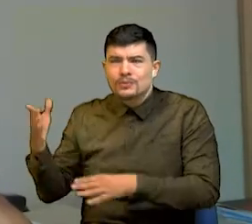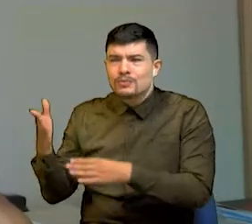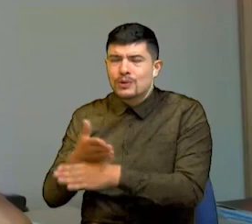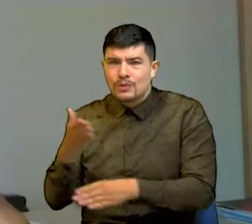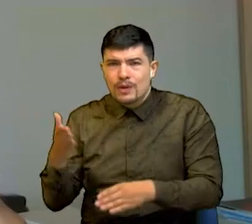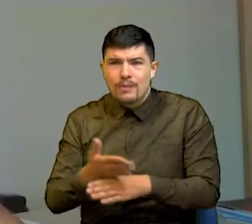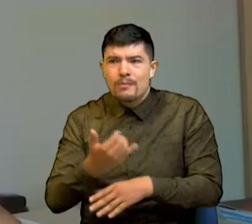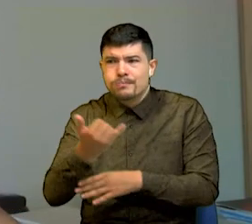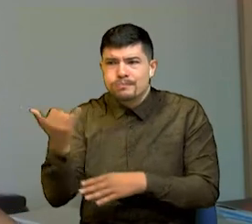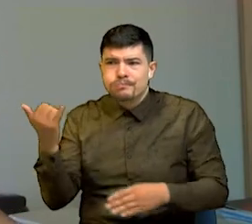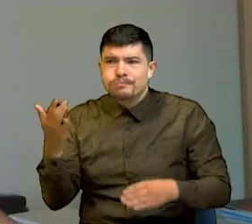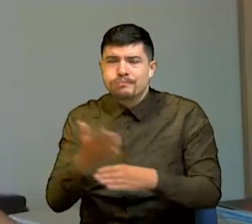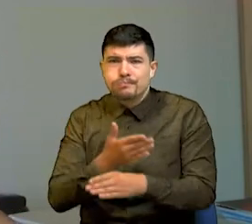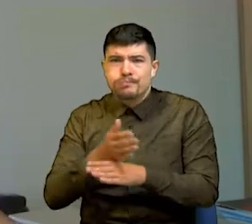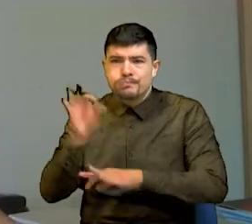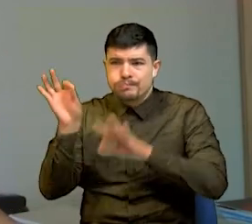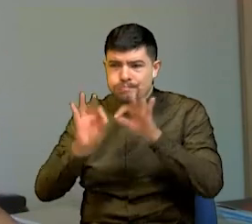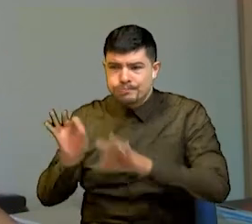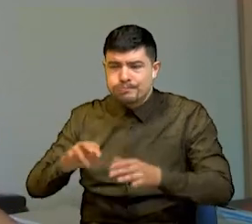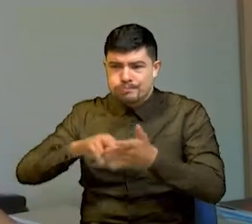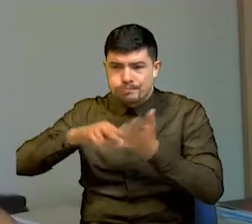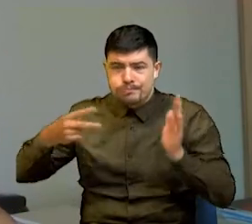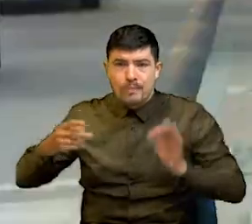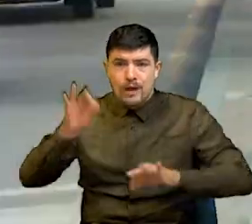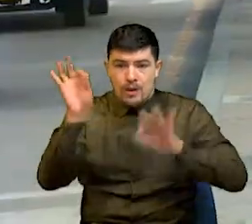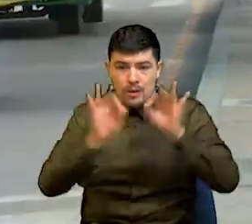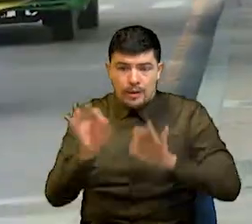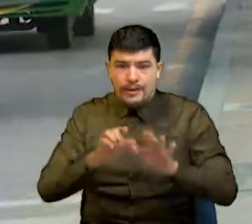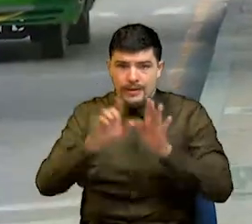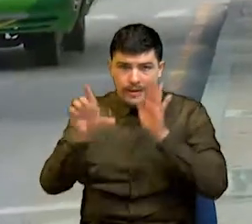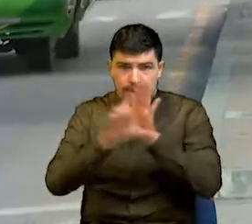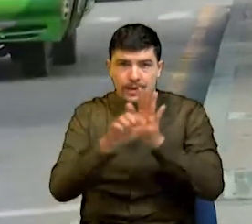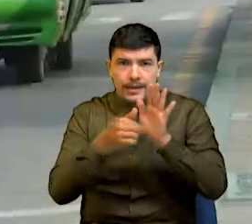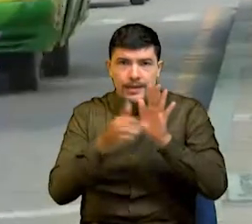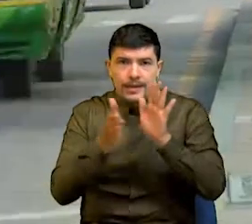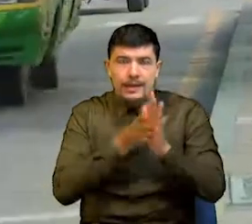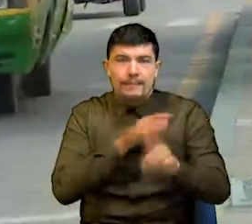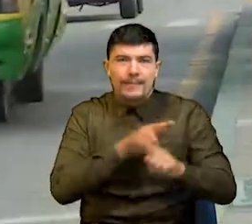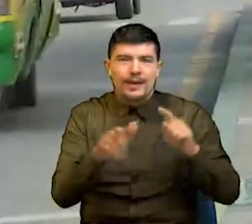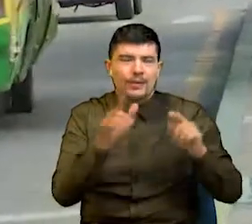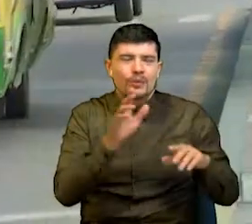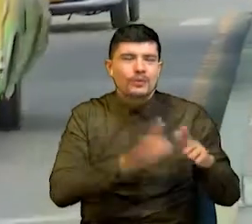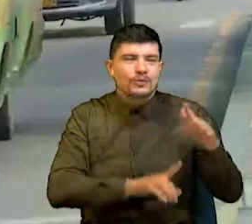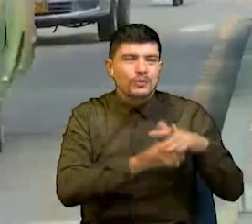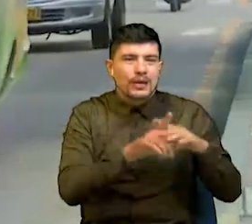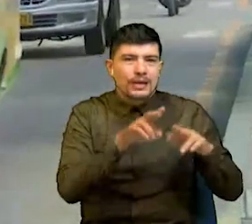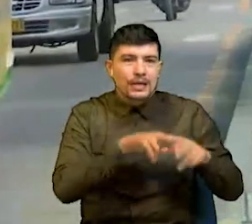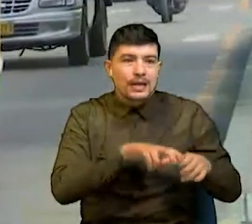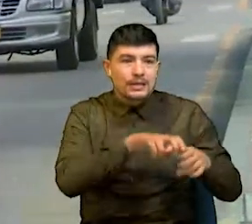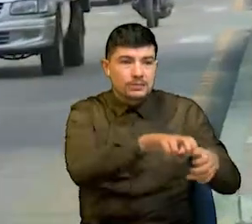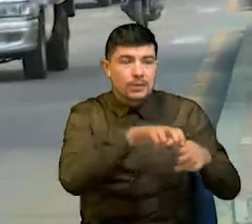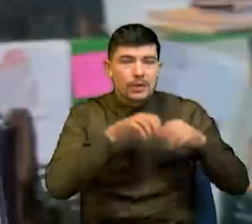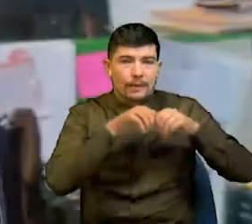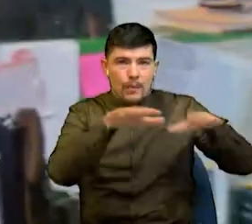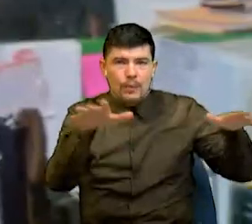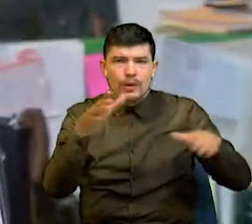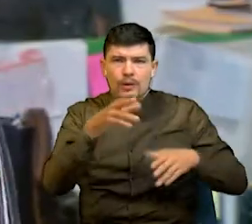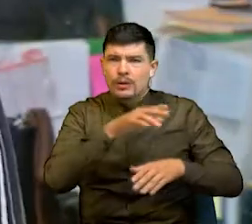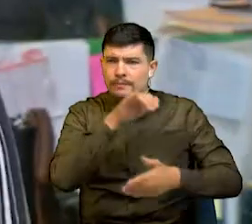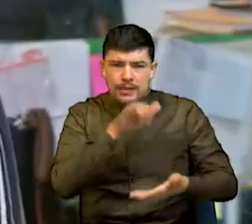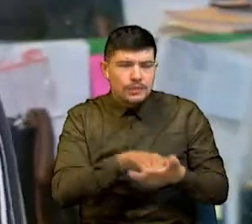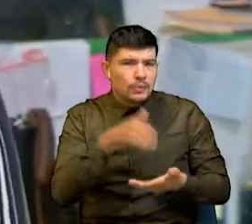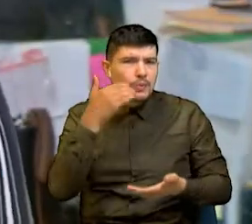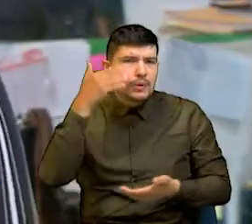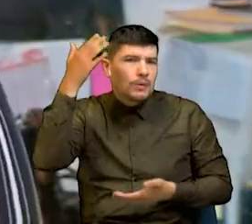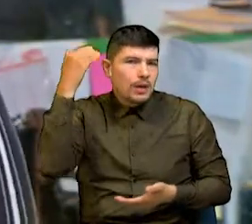existen muchos problemas de orden técnico y de orden legal la naturaleza de la retrate de transporte público regresan a como estaban